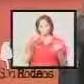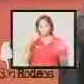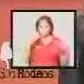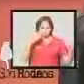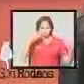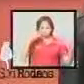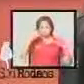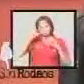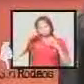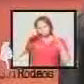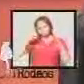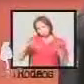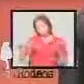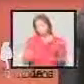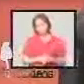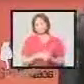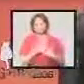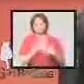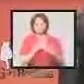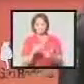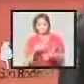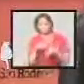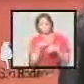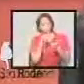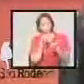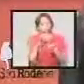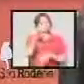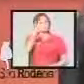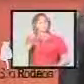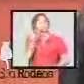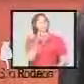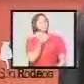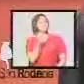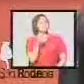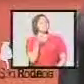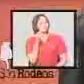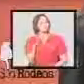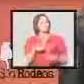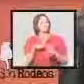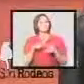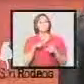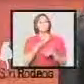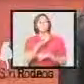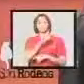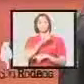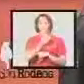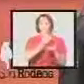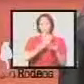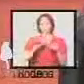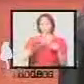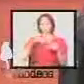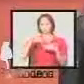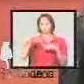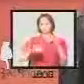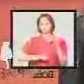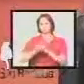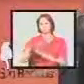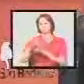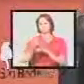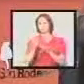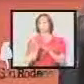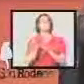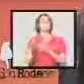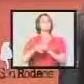para poder atenderlos. Y ahí esto me lleva un poco a su pregunta, en la cual el banco ha venido desarrollando un modelo de